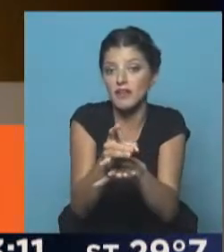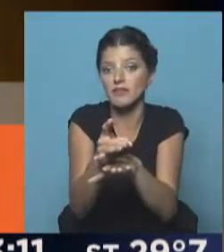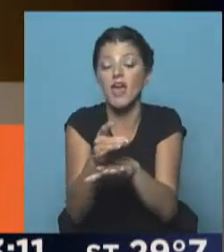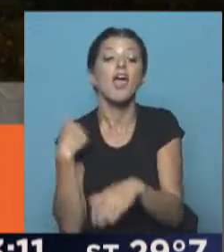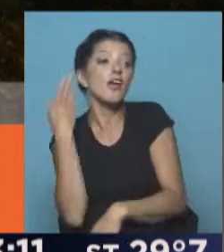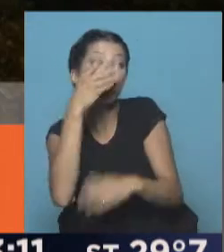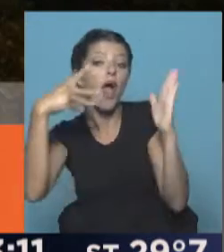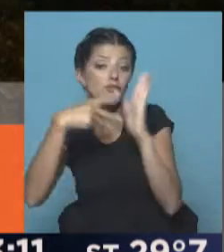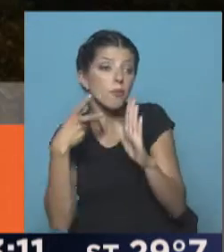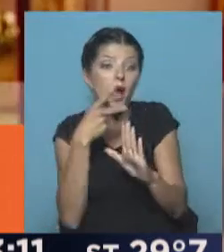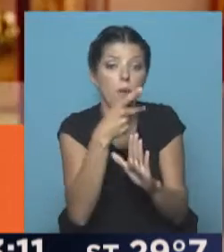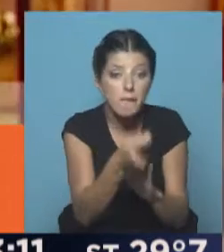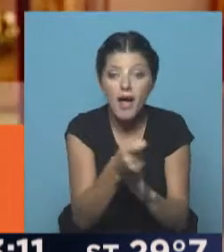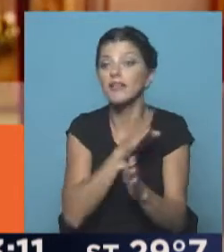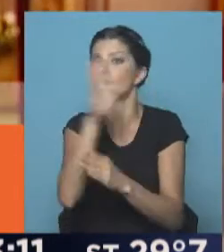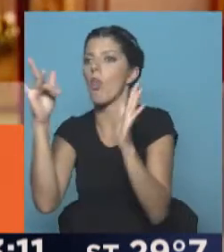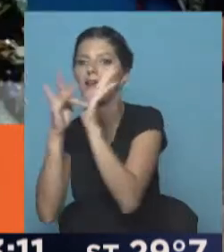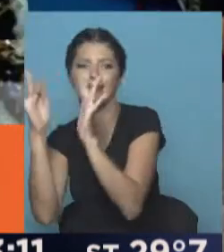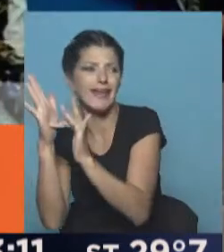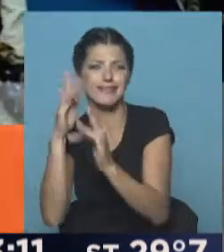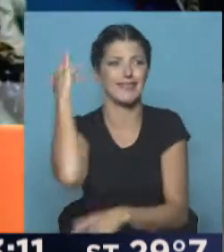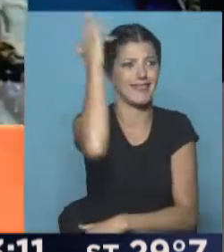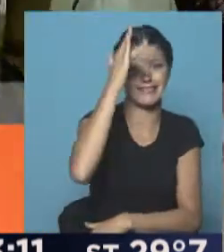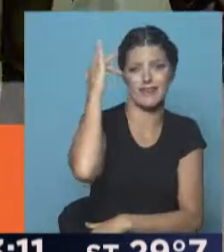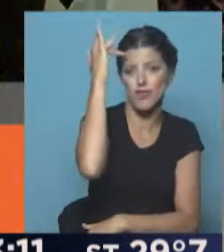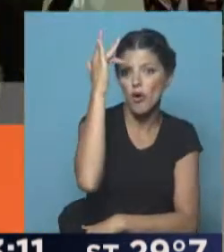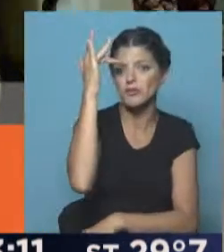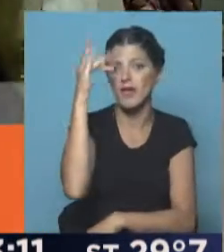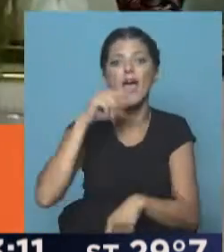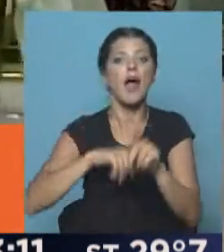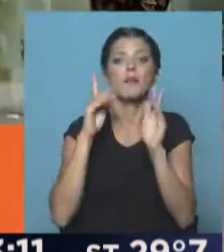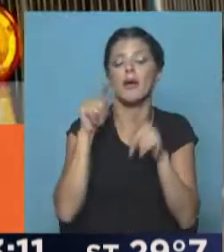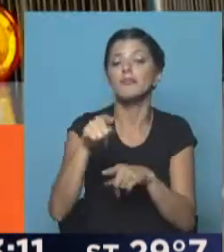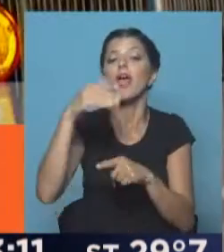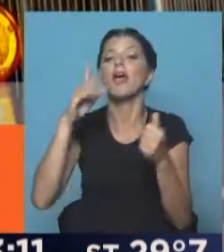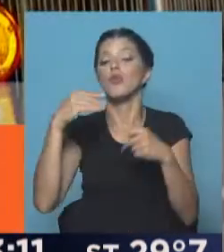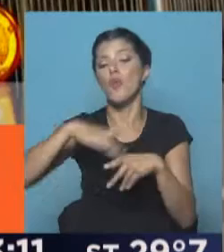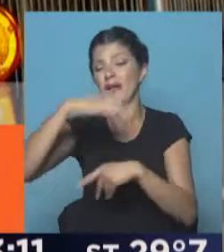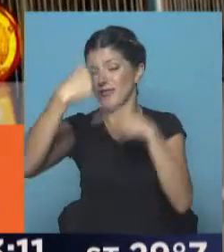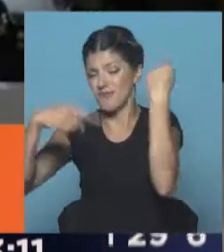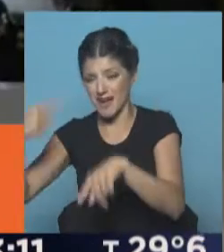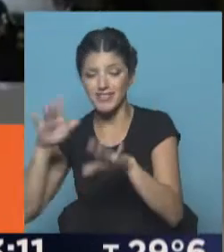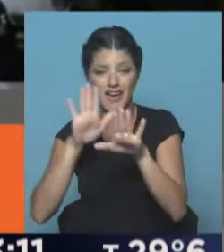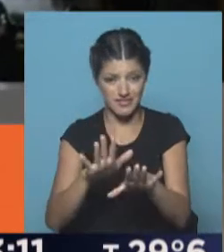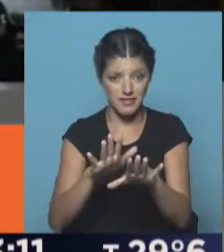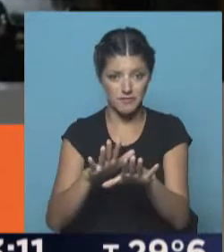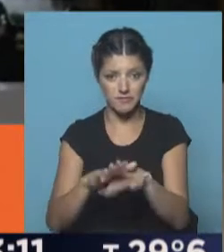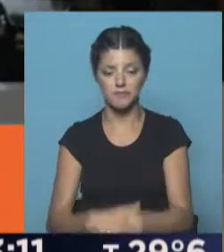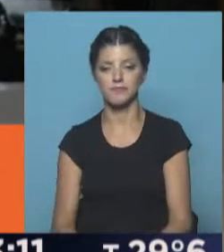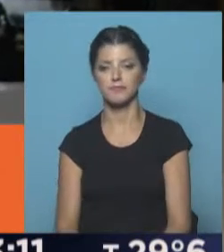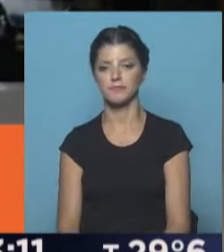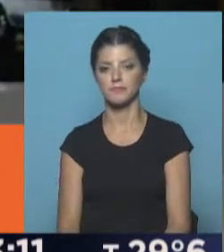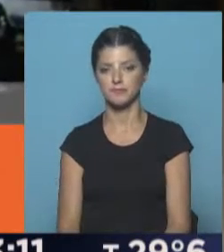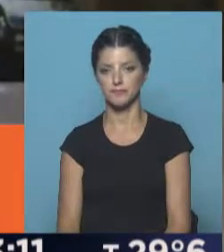de un shopping, feligreses, sacerdotes, en Niza, Múnich, Würzburg, Ansbach y